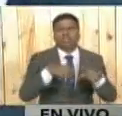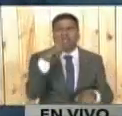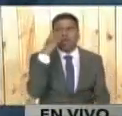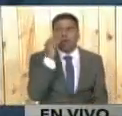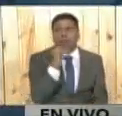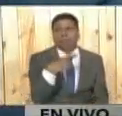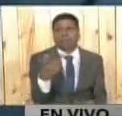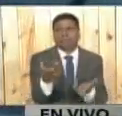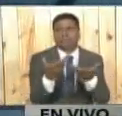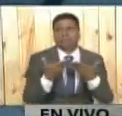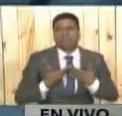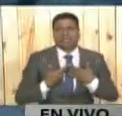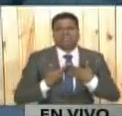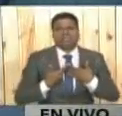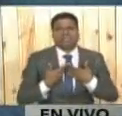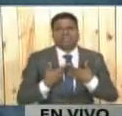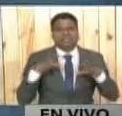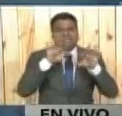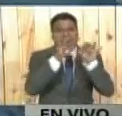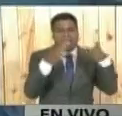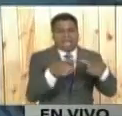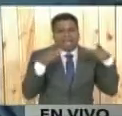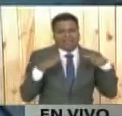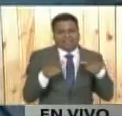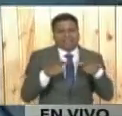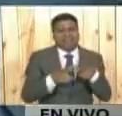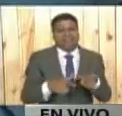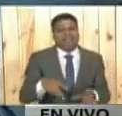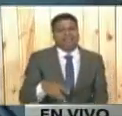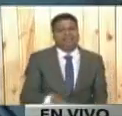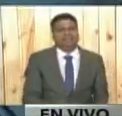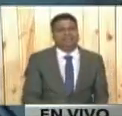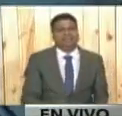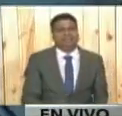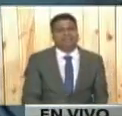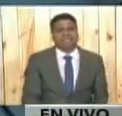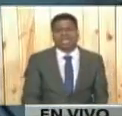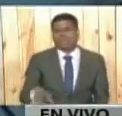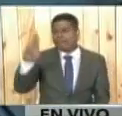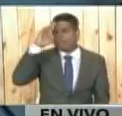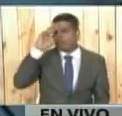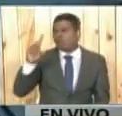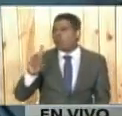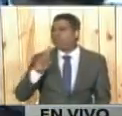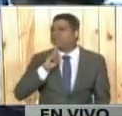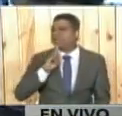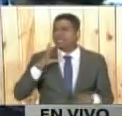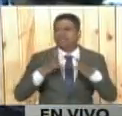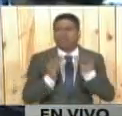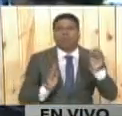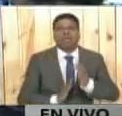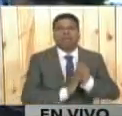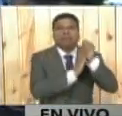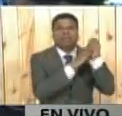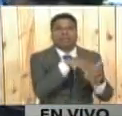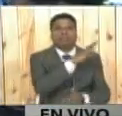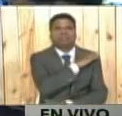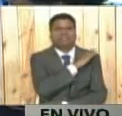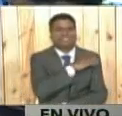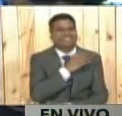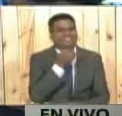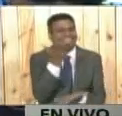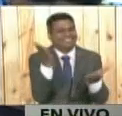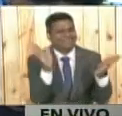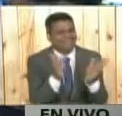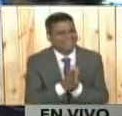recibir este regalo, La Salsa en República Dominicana. Padres, líderes y propulsores históricos. ¿Qué tal? ¿Qué te